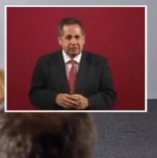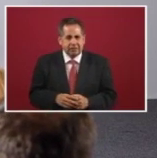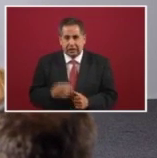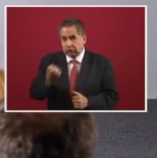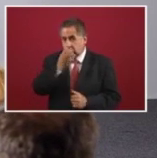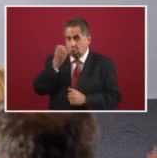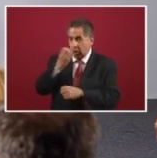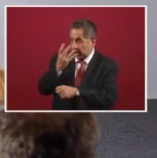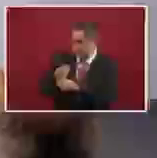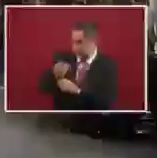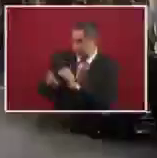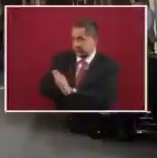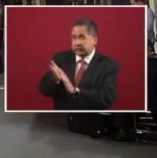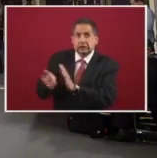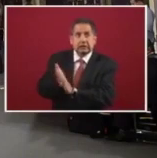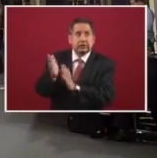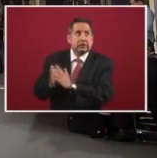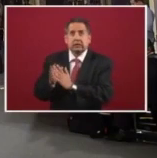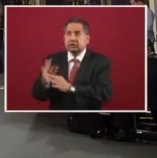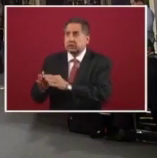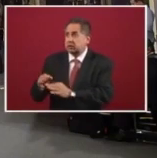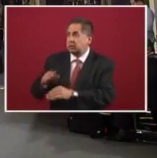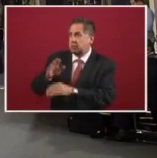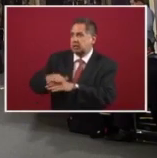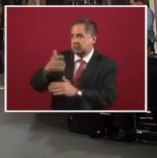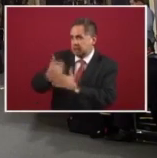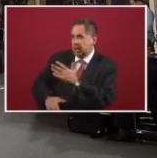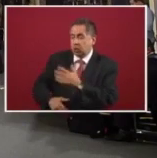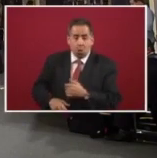crear escuelas que tener cárceles.